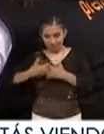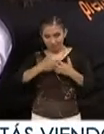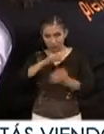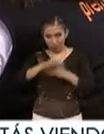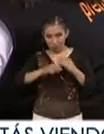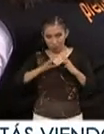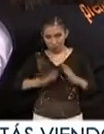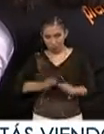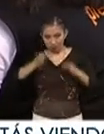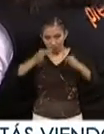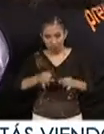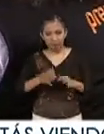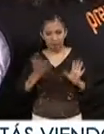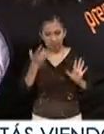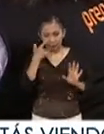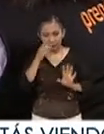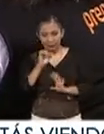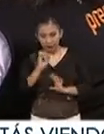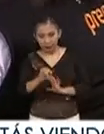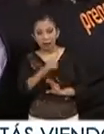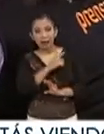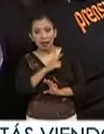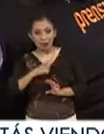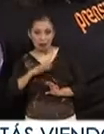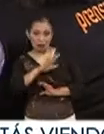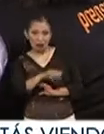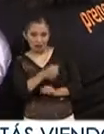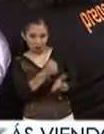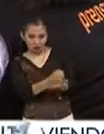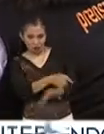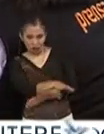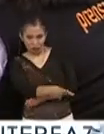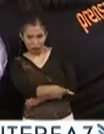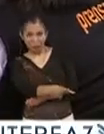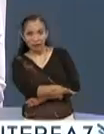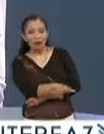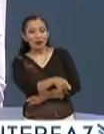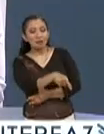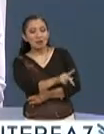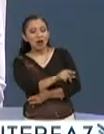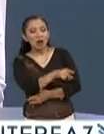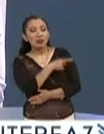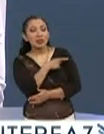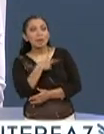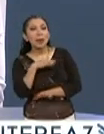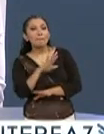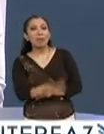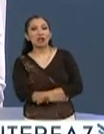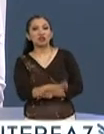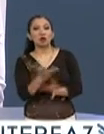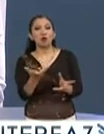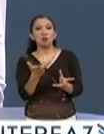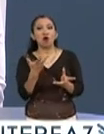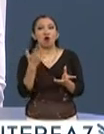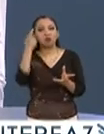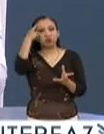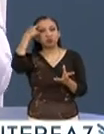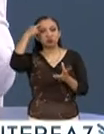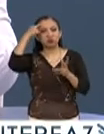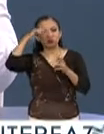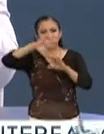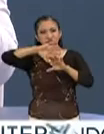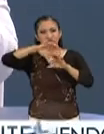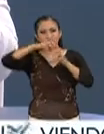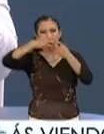algunas... Bueno, sí tiene que estar muerto, pero tiene que ser por muerte encefálica. Exacto. Es